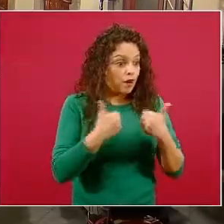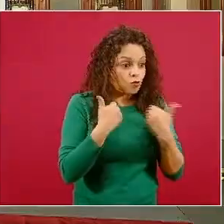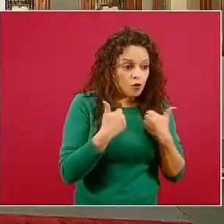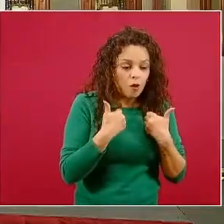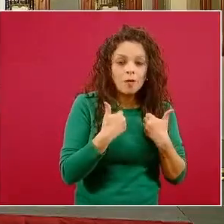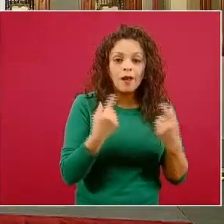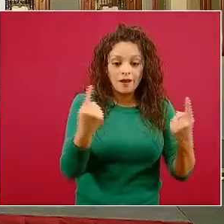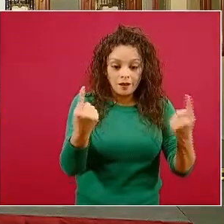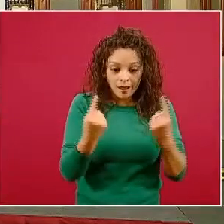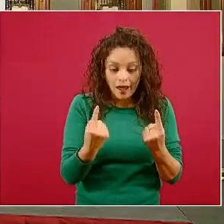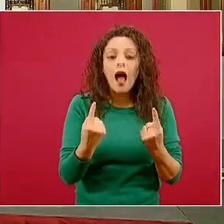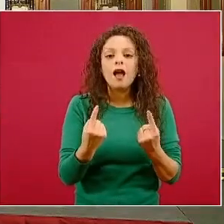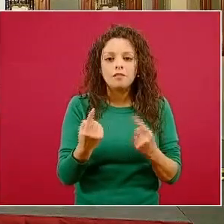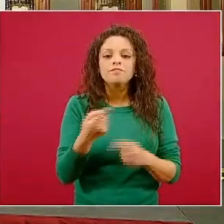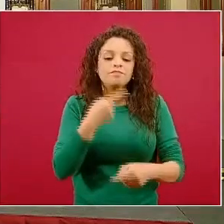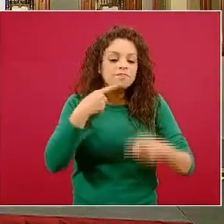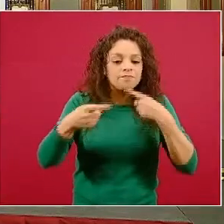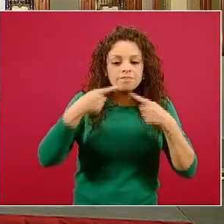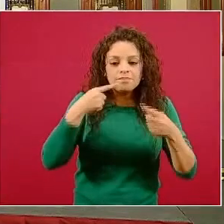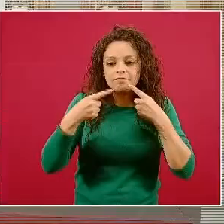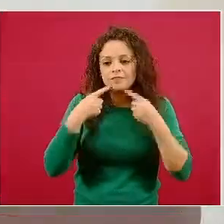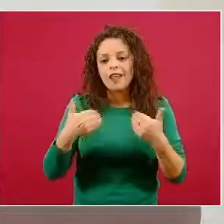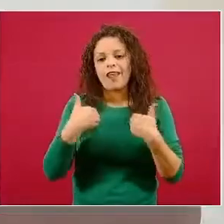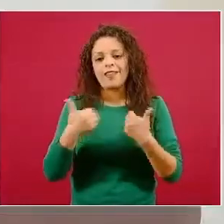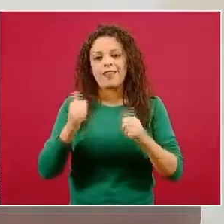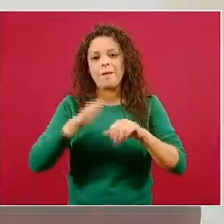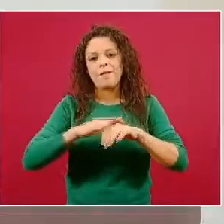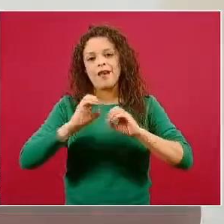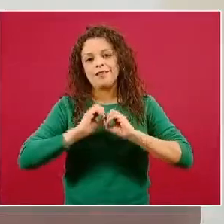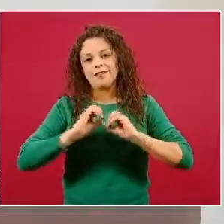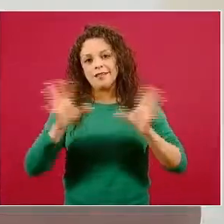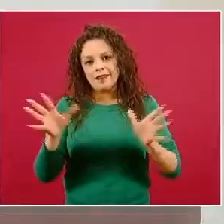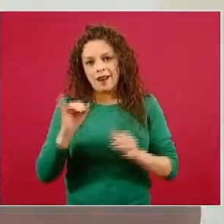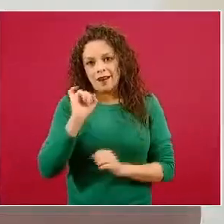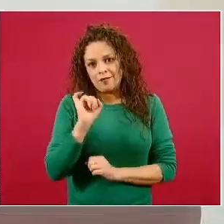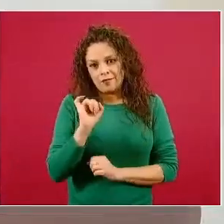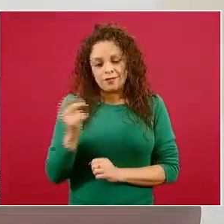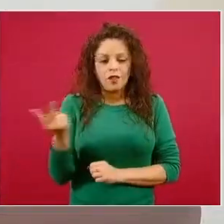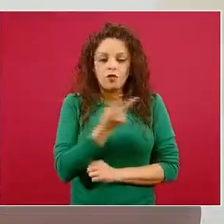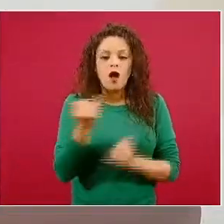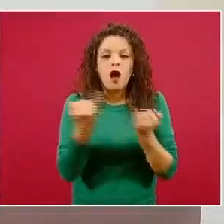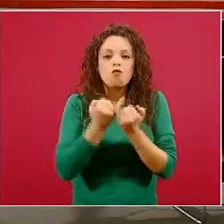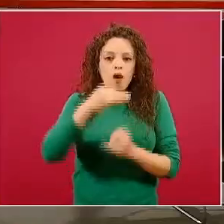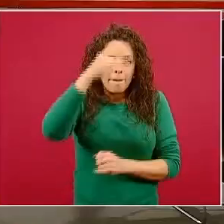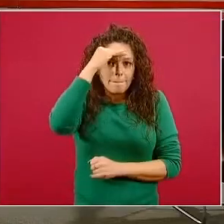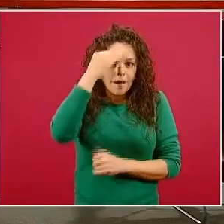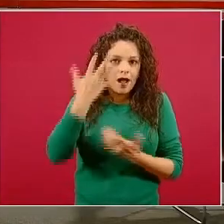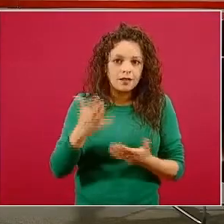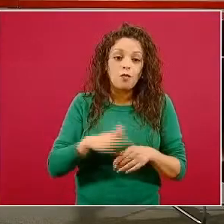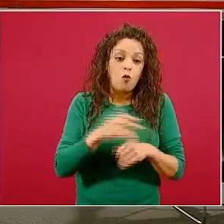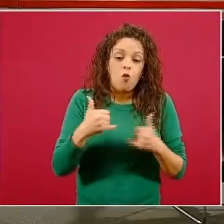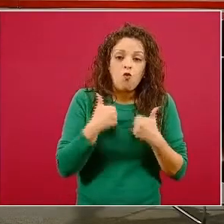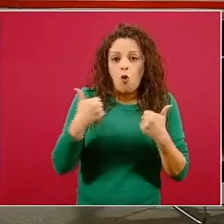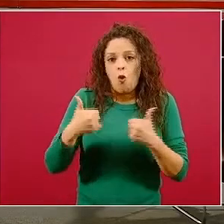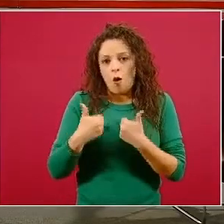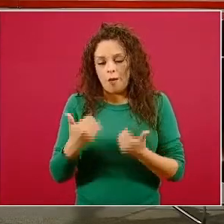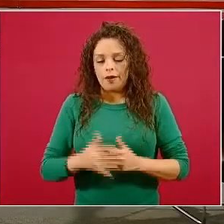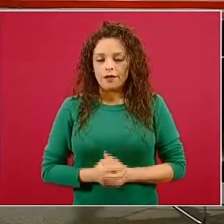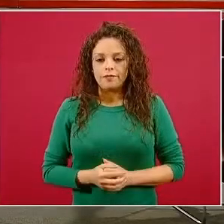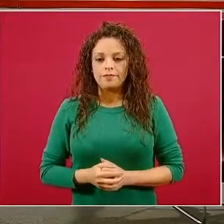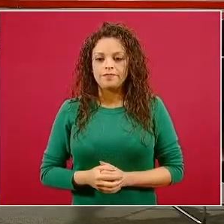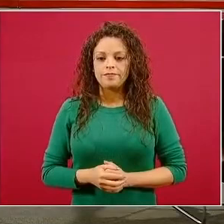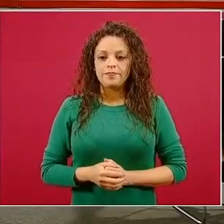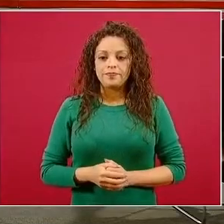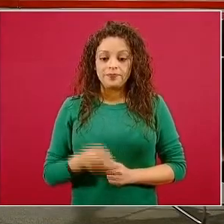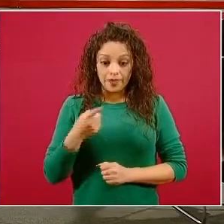manera mejor en este término de comunicación efectiva. Y existen otros elementos que está dentro de esto,